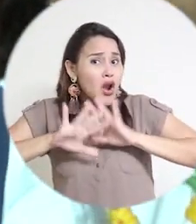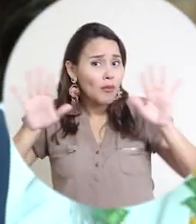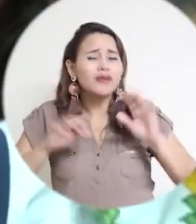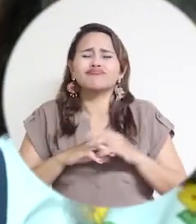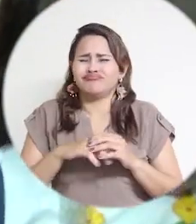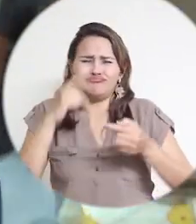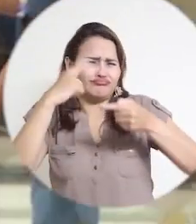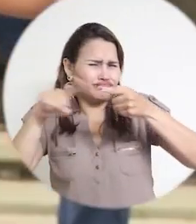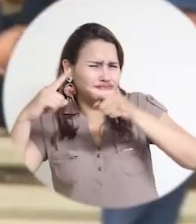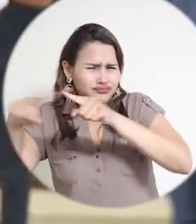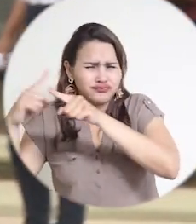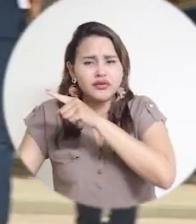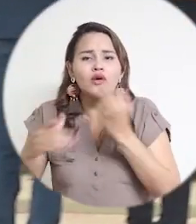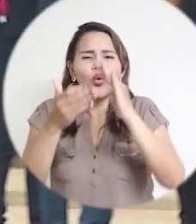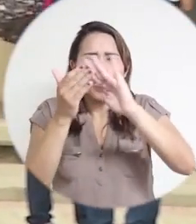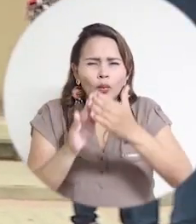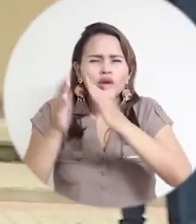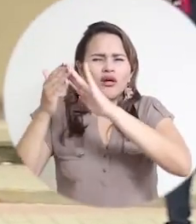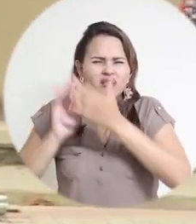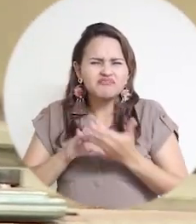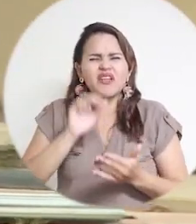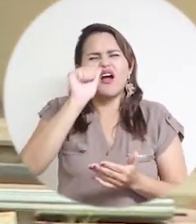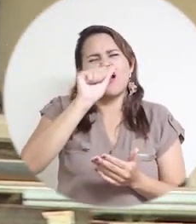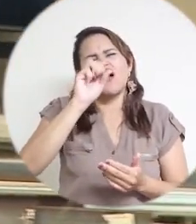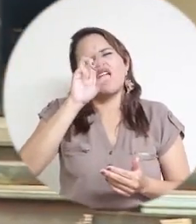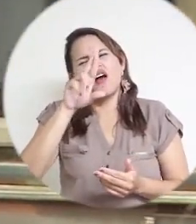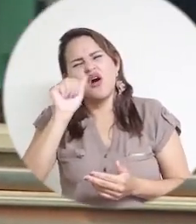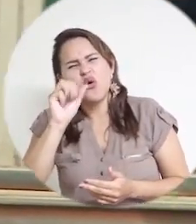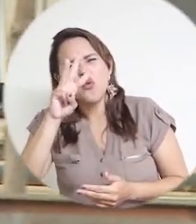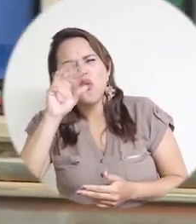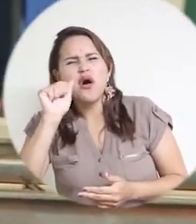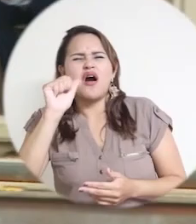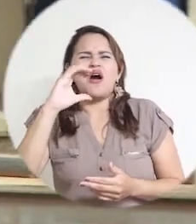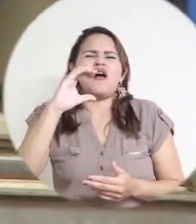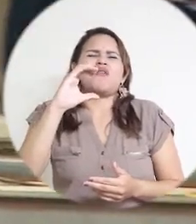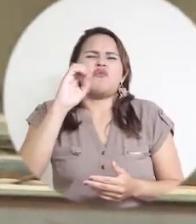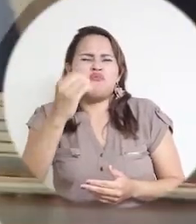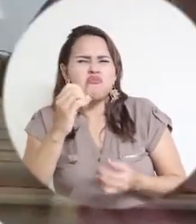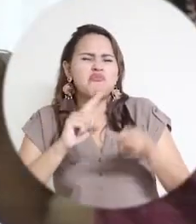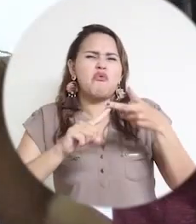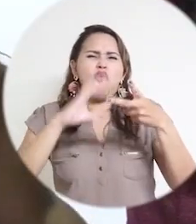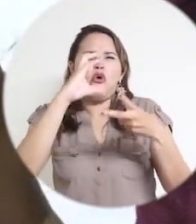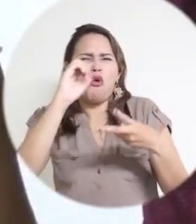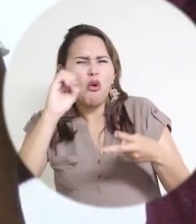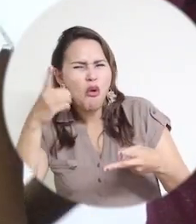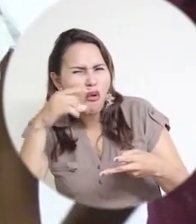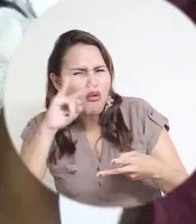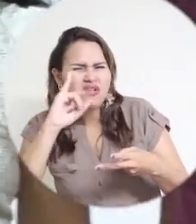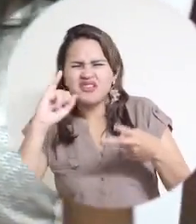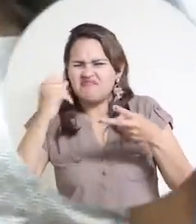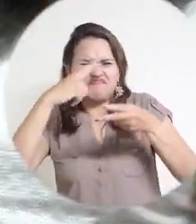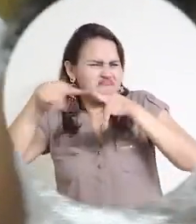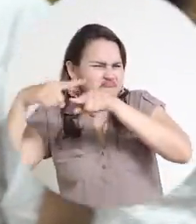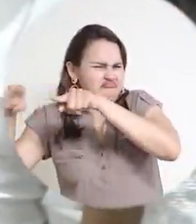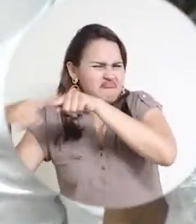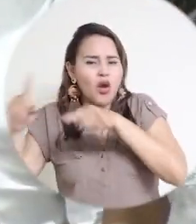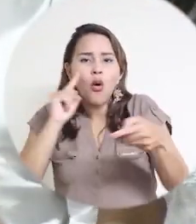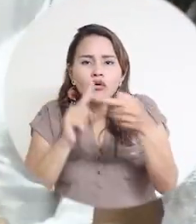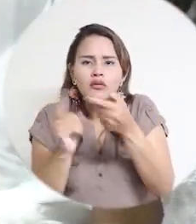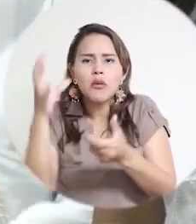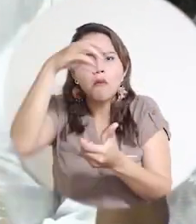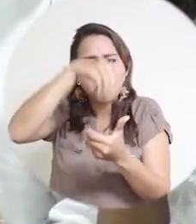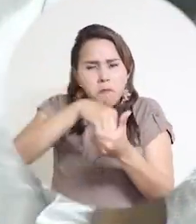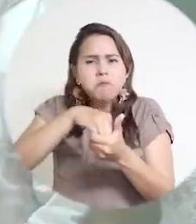grupos indígenas como los Kogi, Arhuacos, Wiwa, Wayuu, Cancuamos, Chimilas, Zenú, Yucpas, entre otras etnias indígenas del